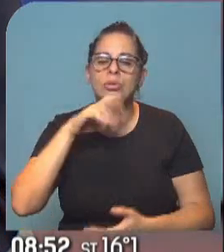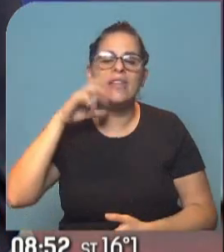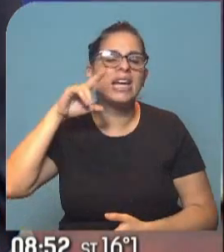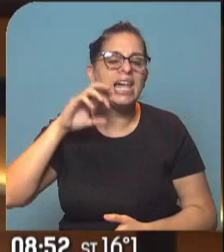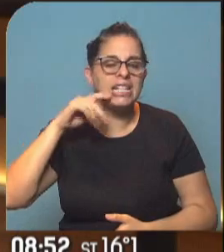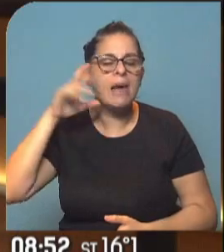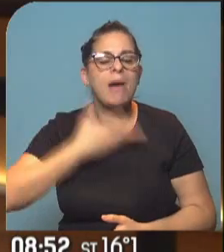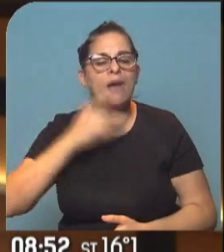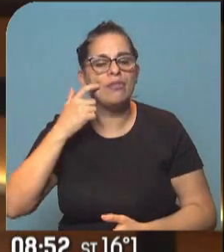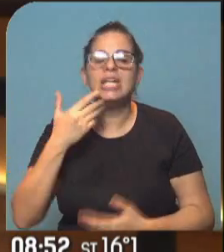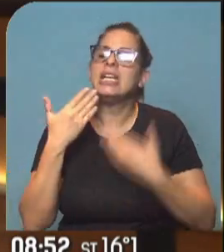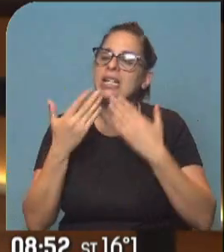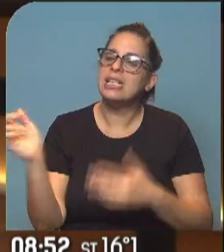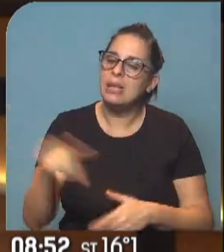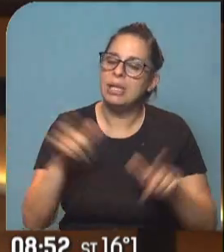estado en la televisión pública muchísimas gracias a ustedes buen día